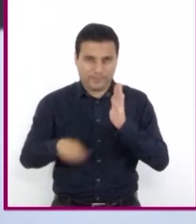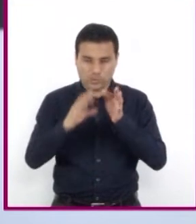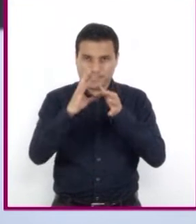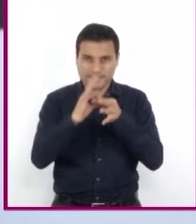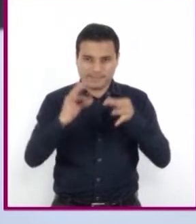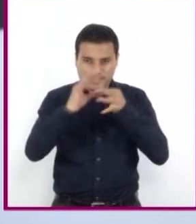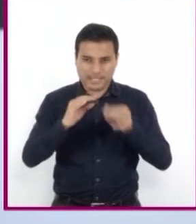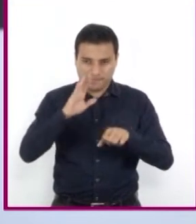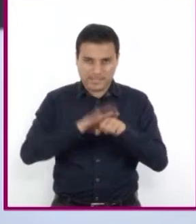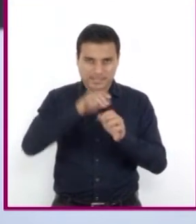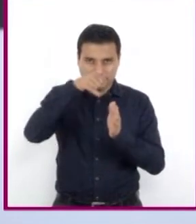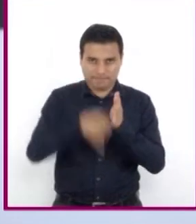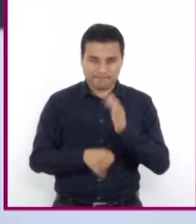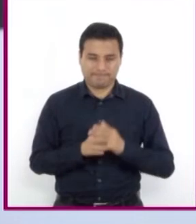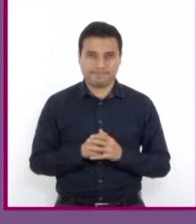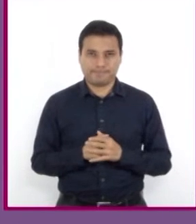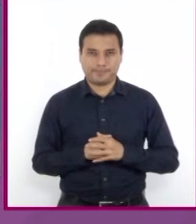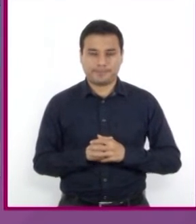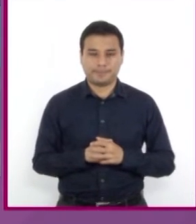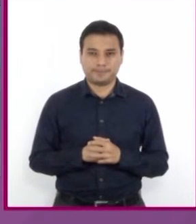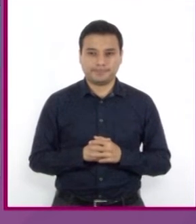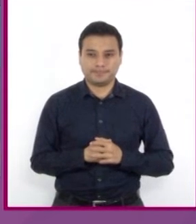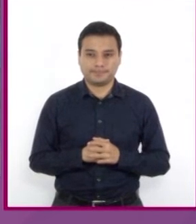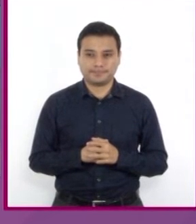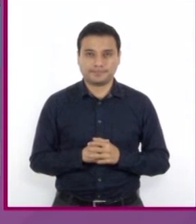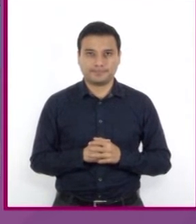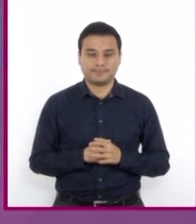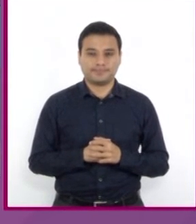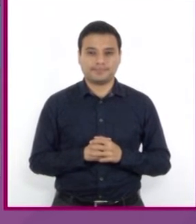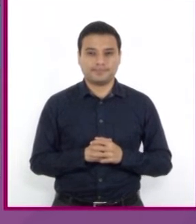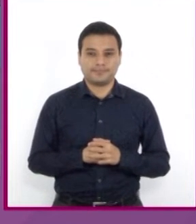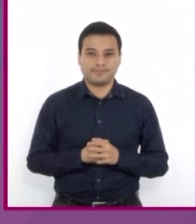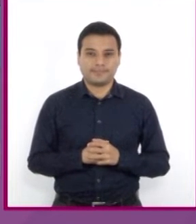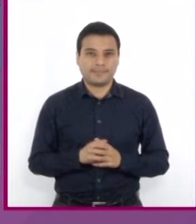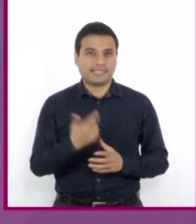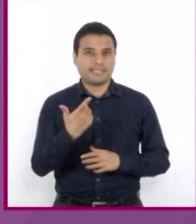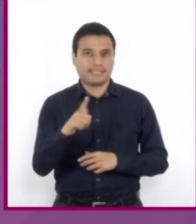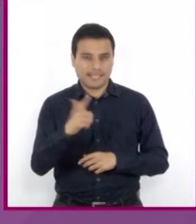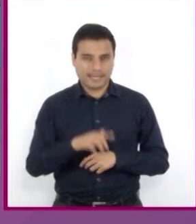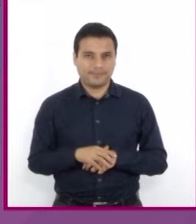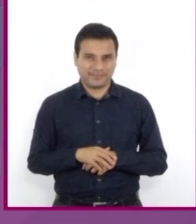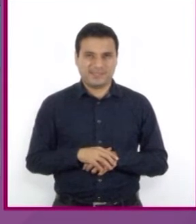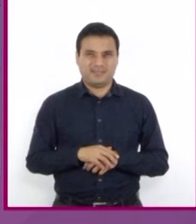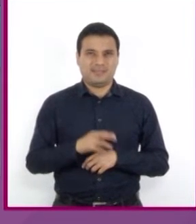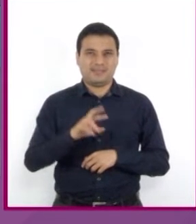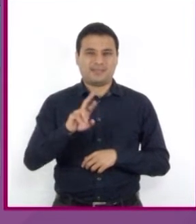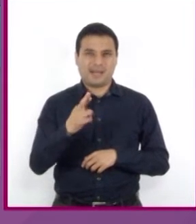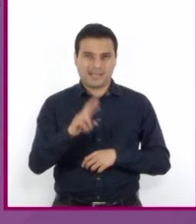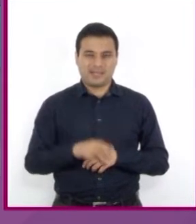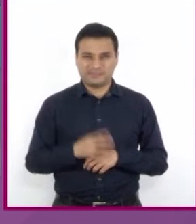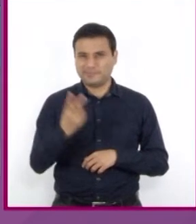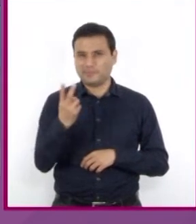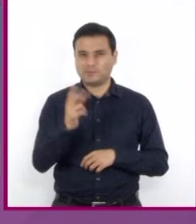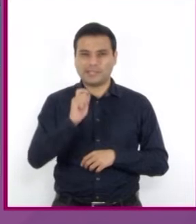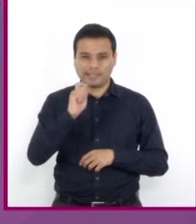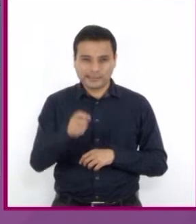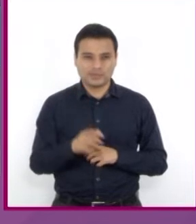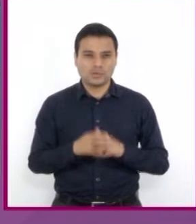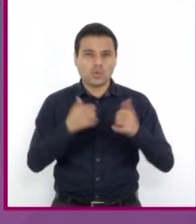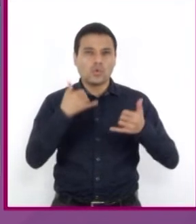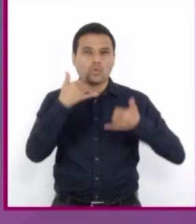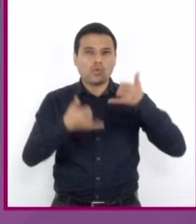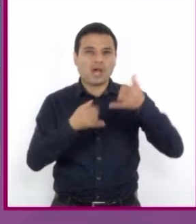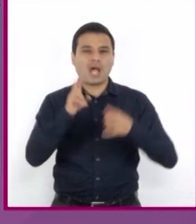para profundizar en el tema de estudio. Lía y Raquel están jugando a identificar las expresiones algebraicas